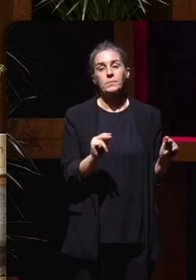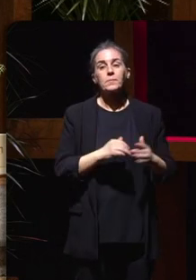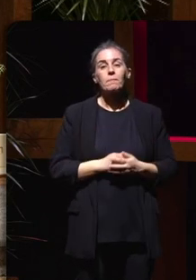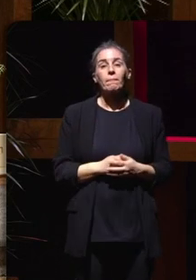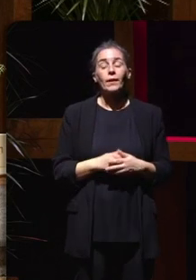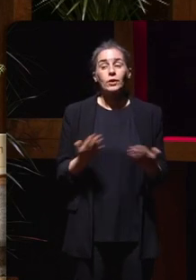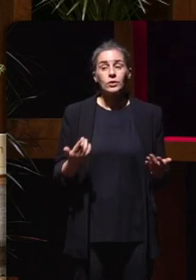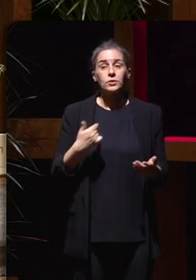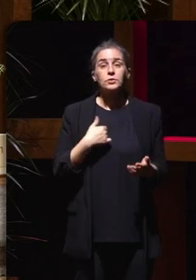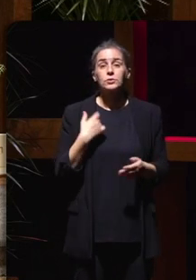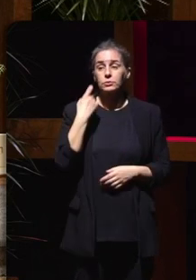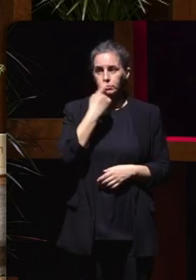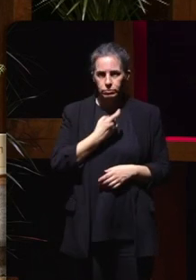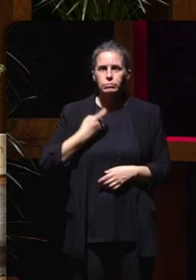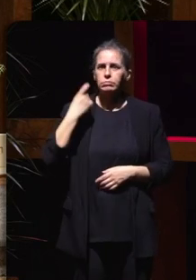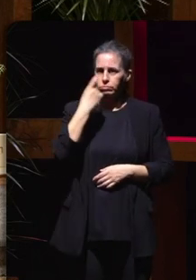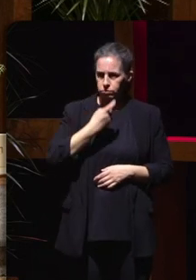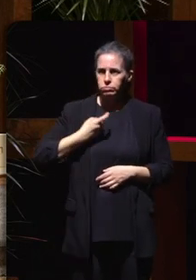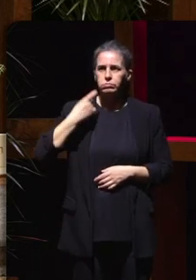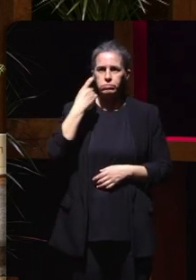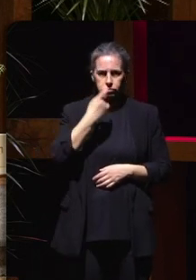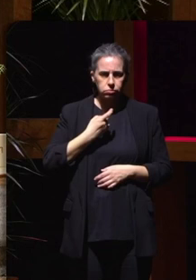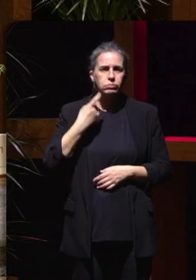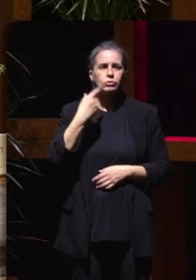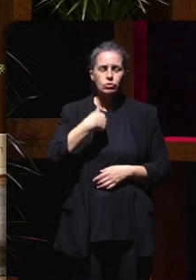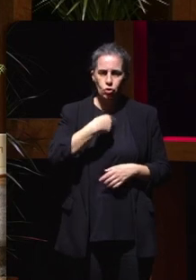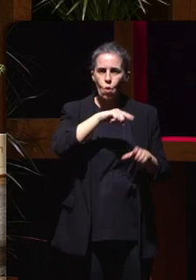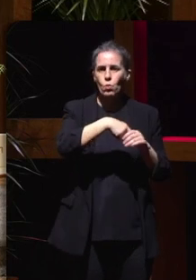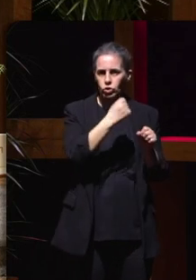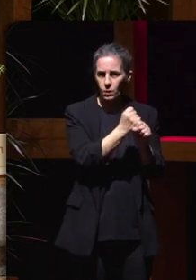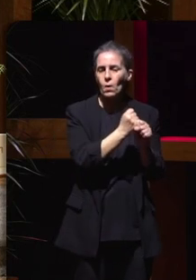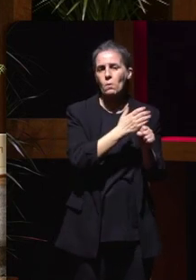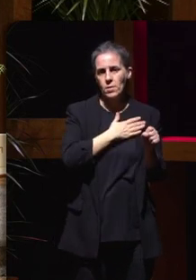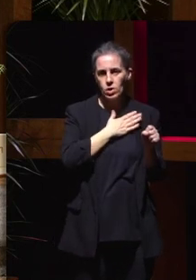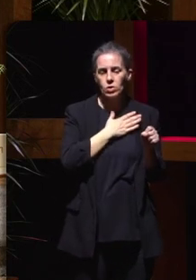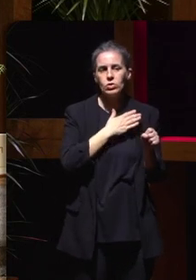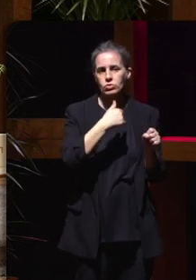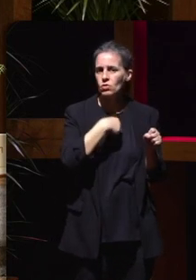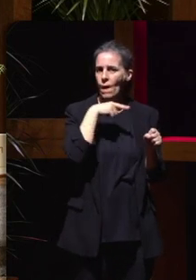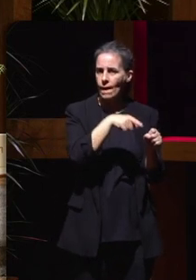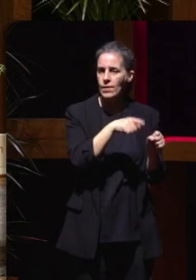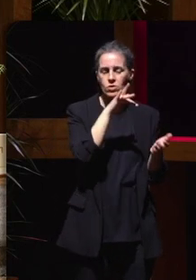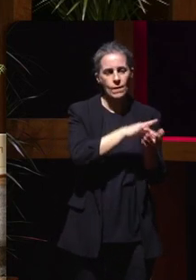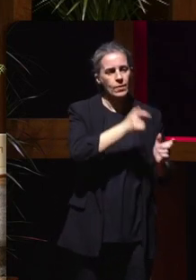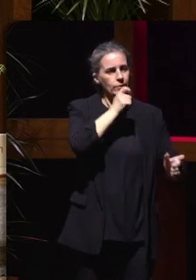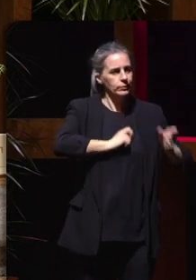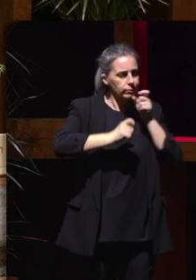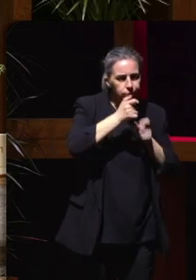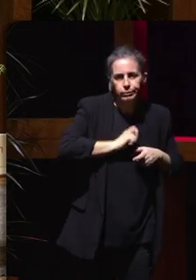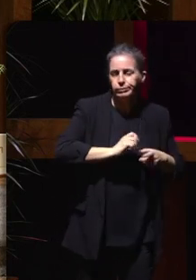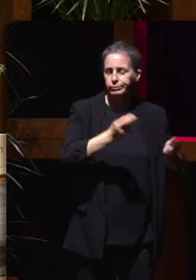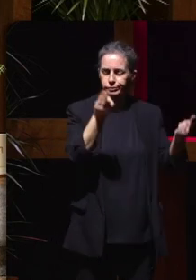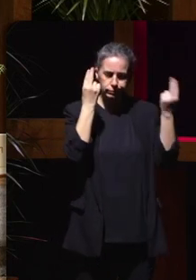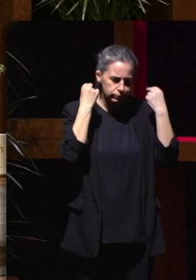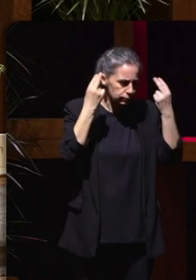durante muy tu tiempo no puesto de trabajo que utiña viví en humillaciones cambios de condiciones